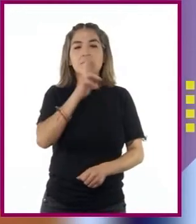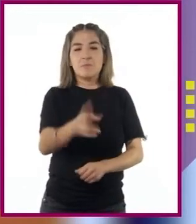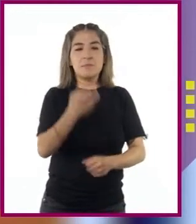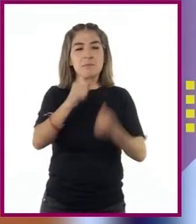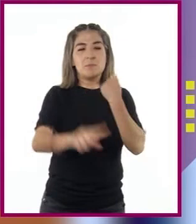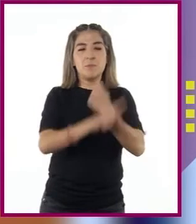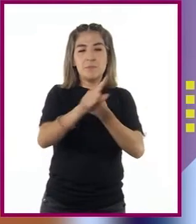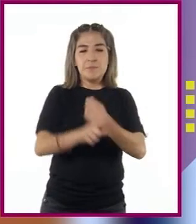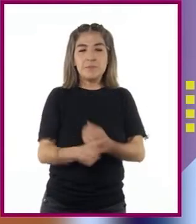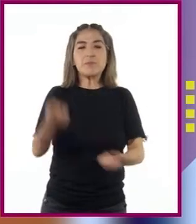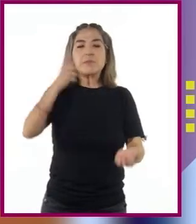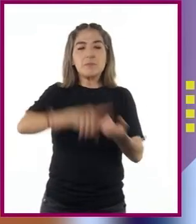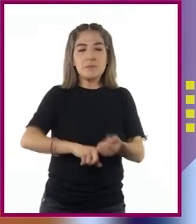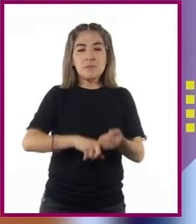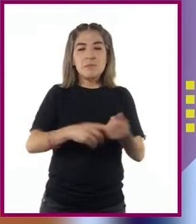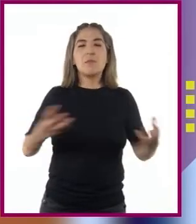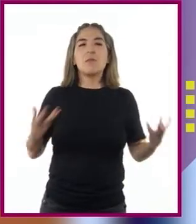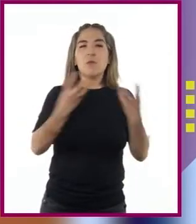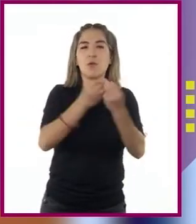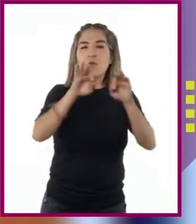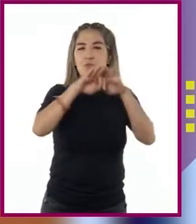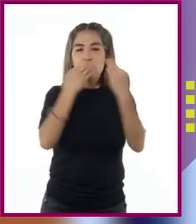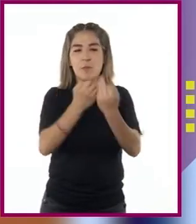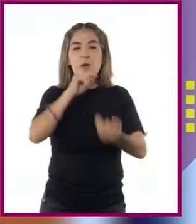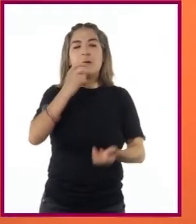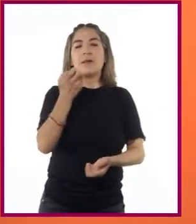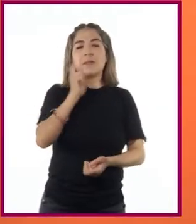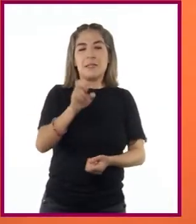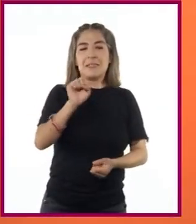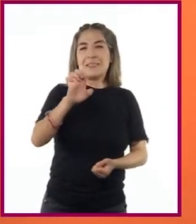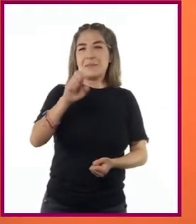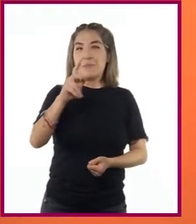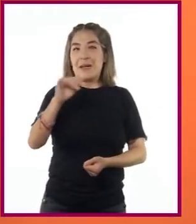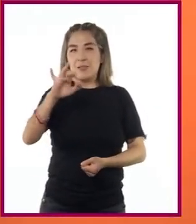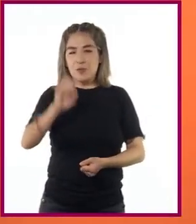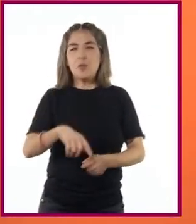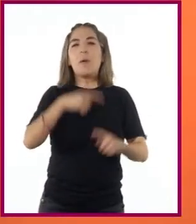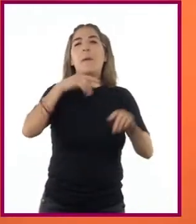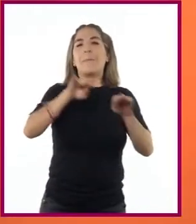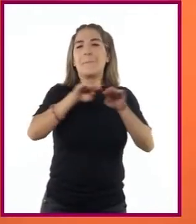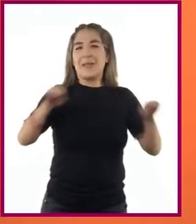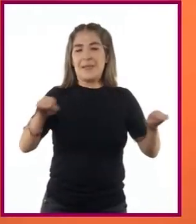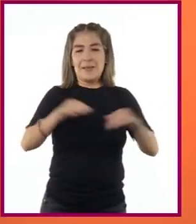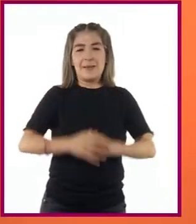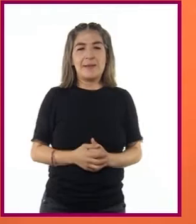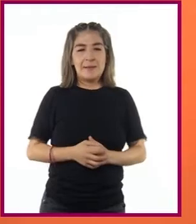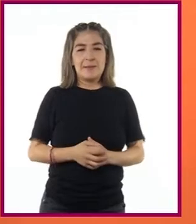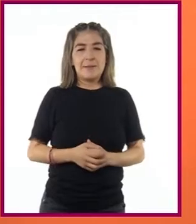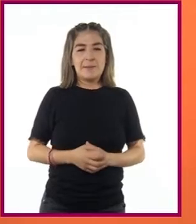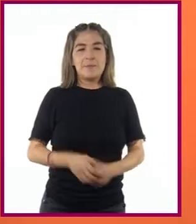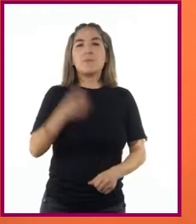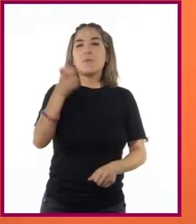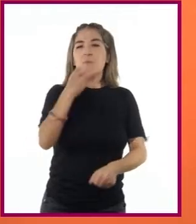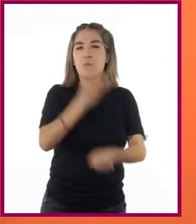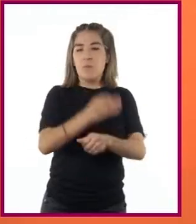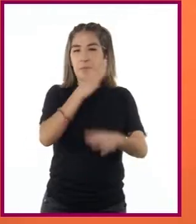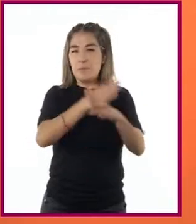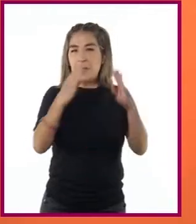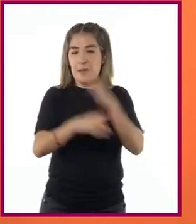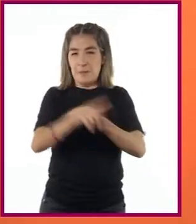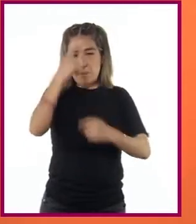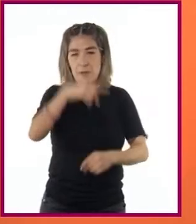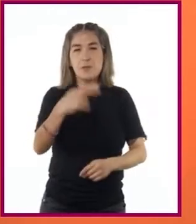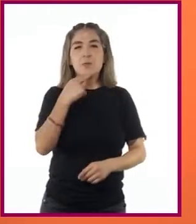problemas integradores, forma, espacio y medida. Los materiales que necesitarán en esta